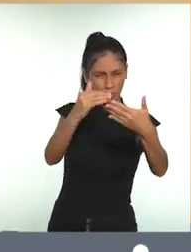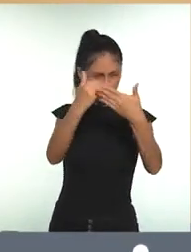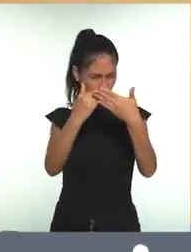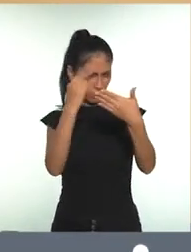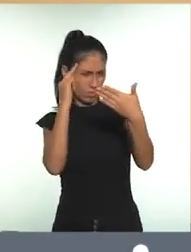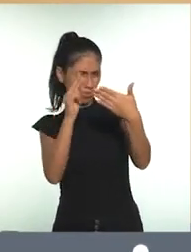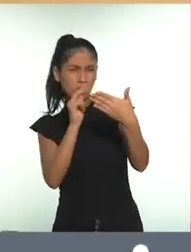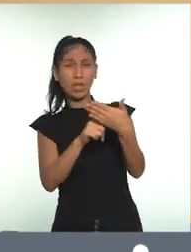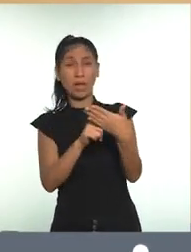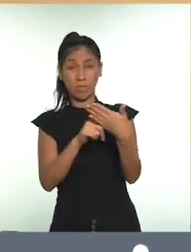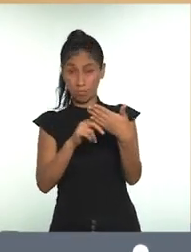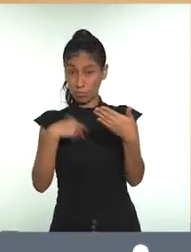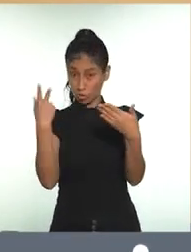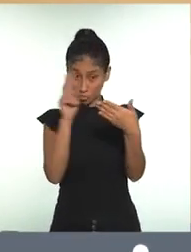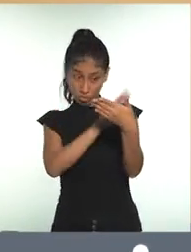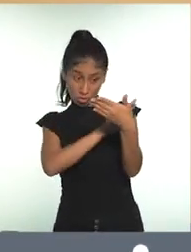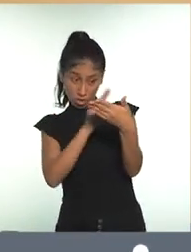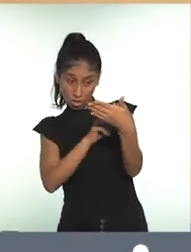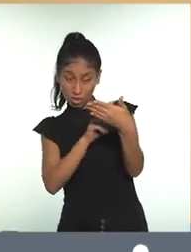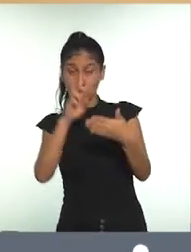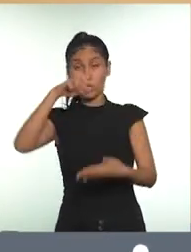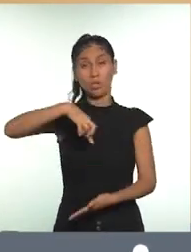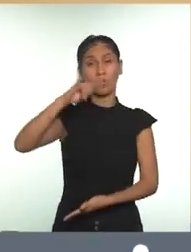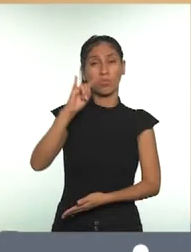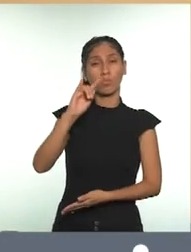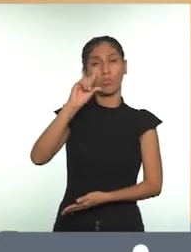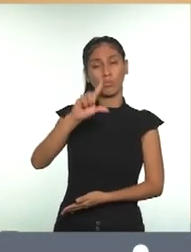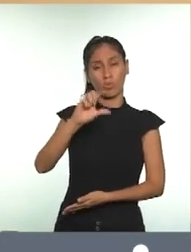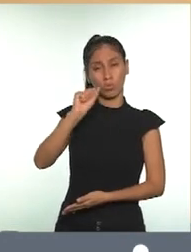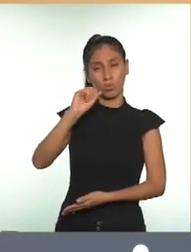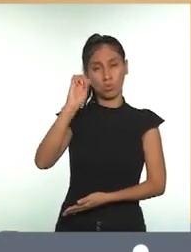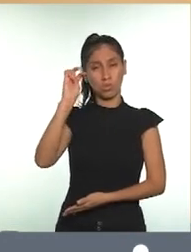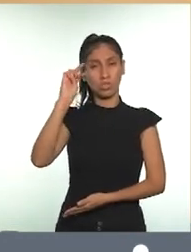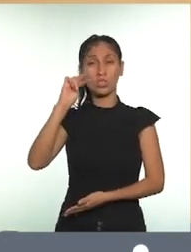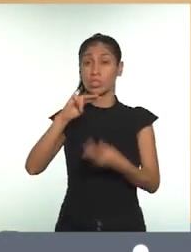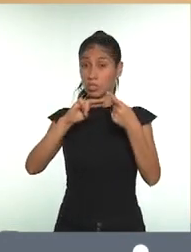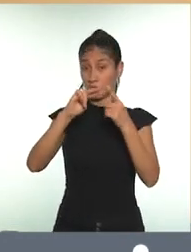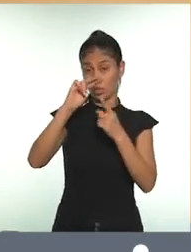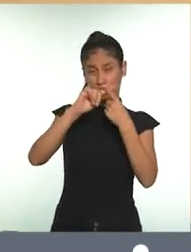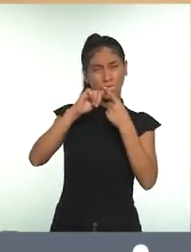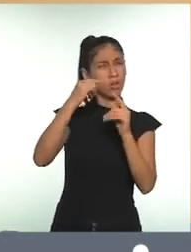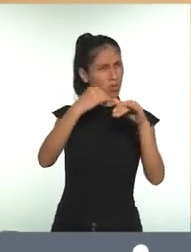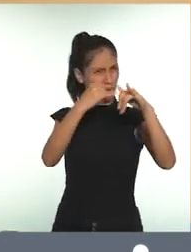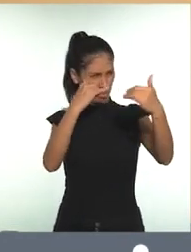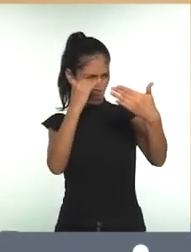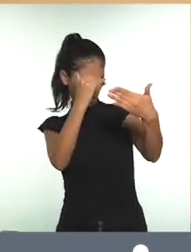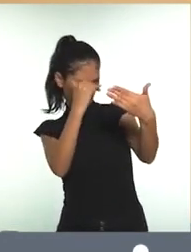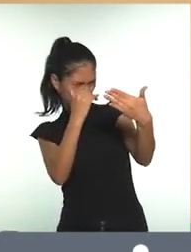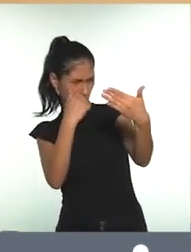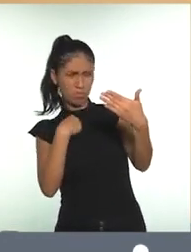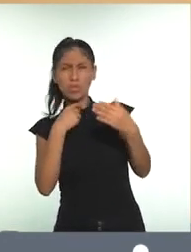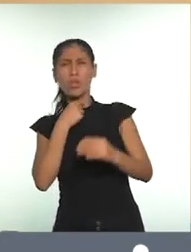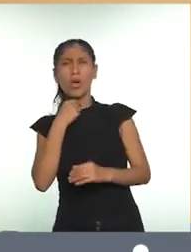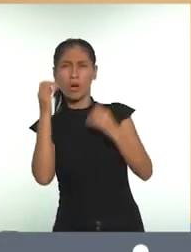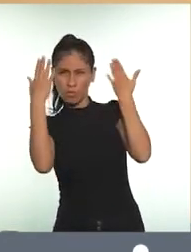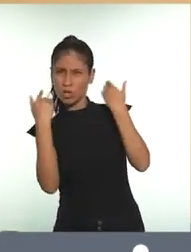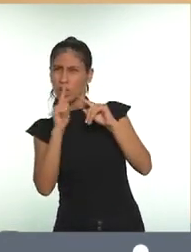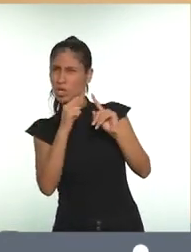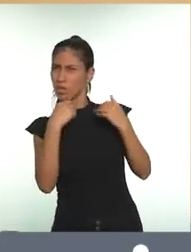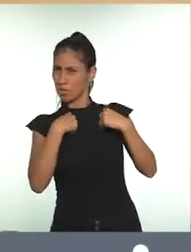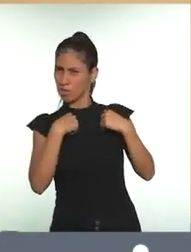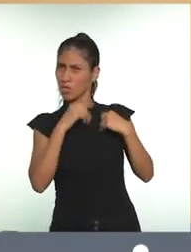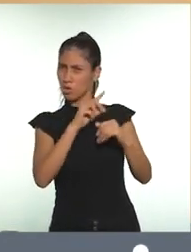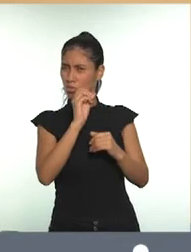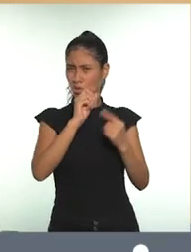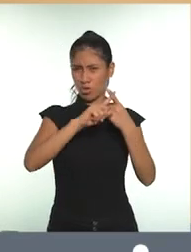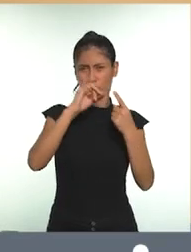información, fuimos capaces de leer el pulsioxímetro y este indicaba que mi abuela tenía un nivel de saturación